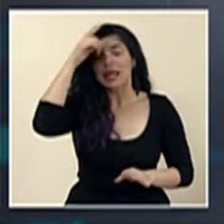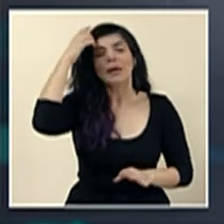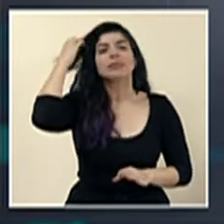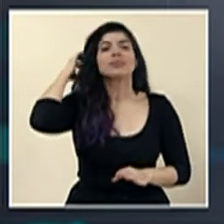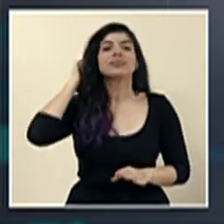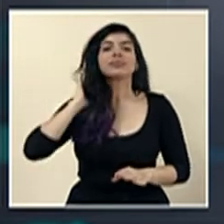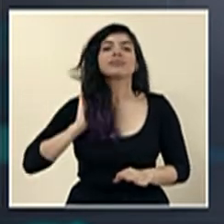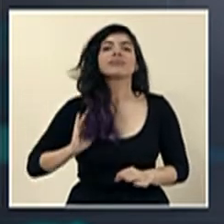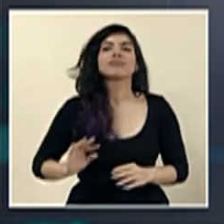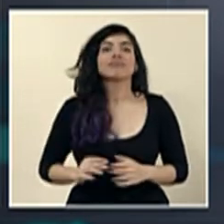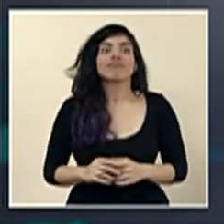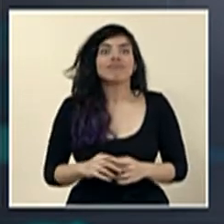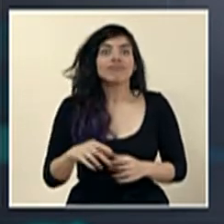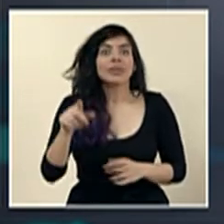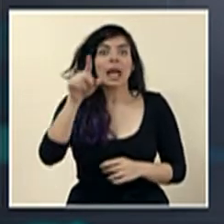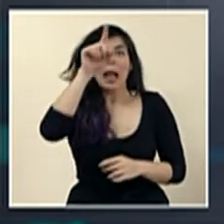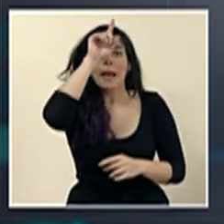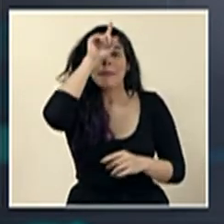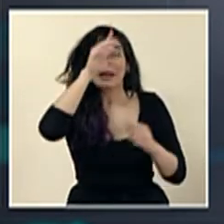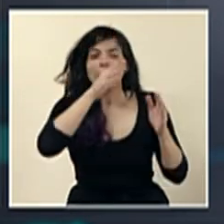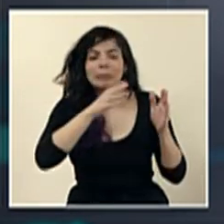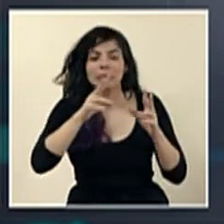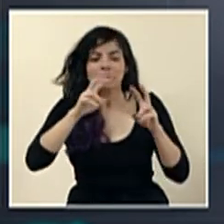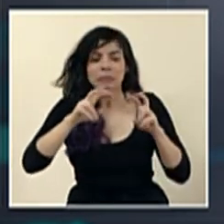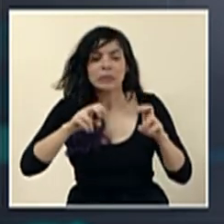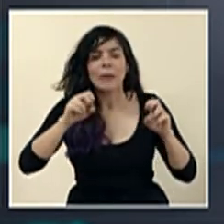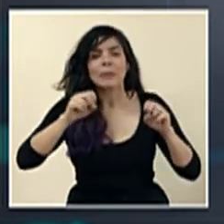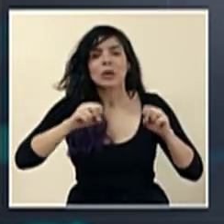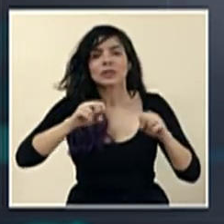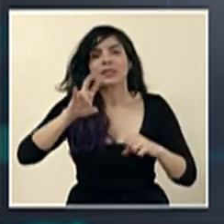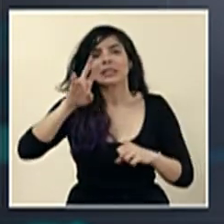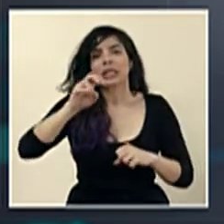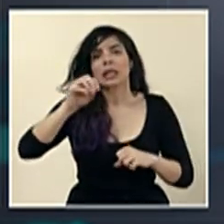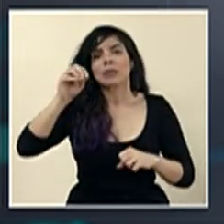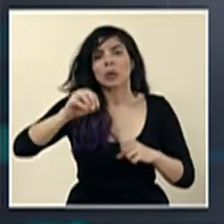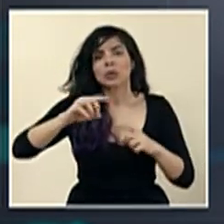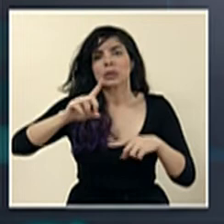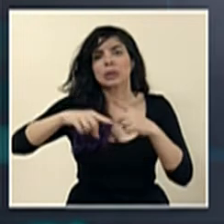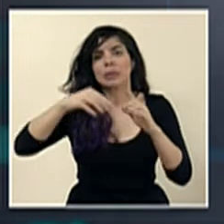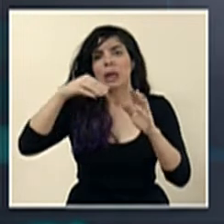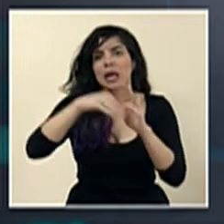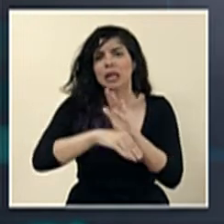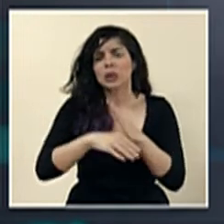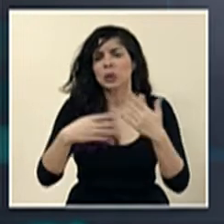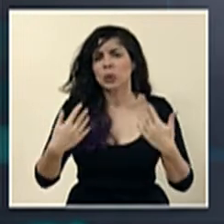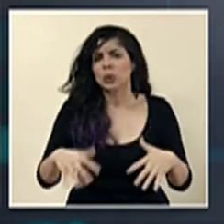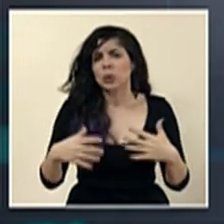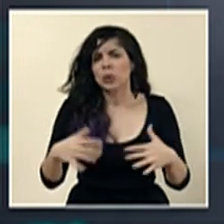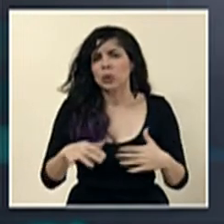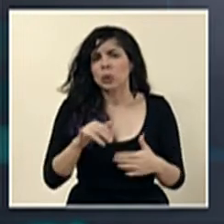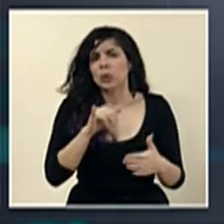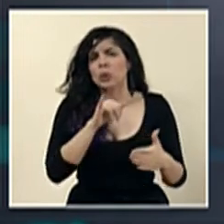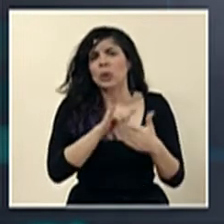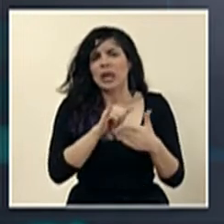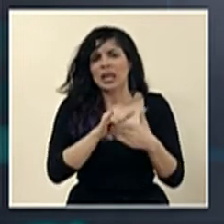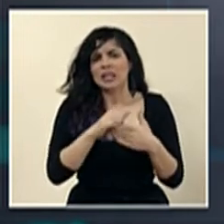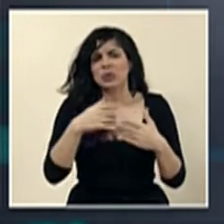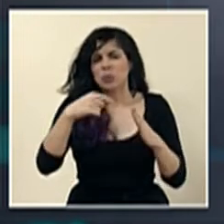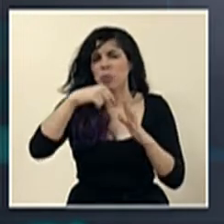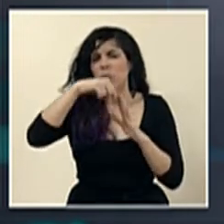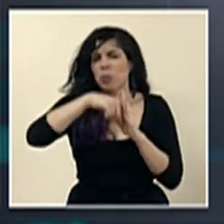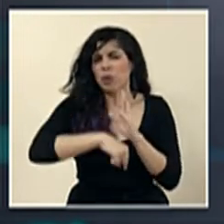están proyectados a caer en un 7%. Eso verdaderamente es muy